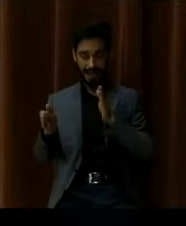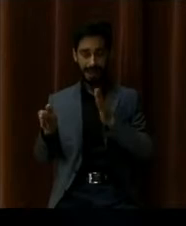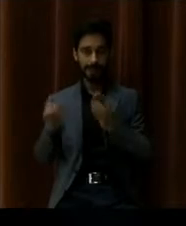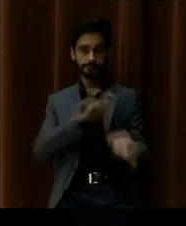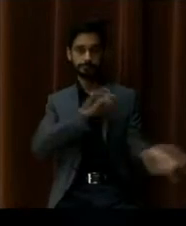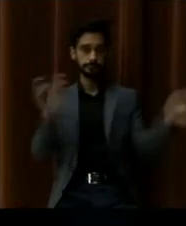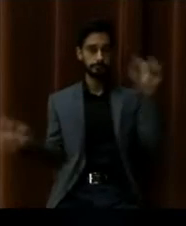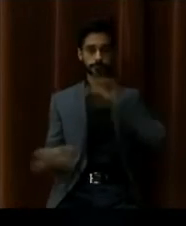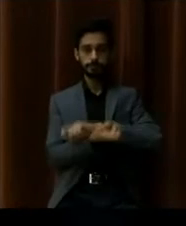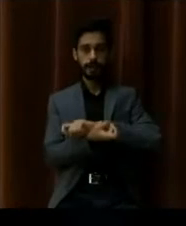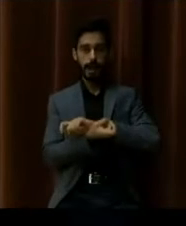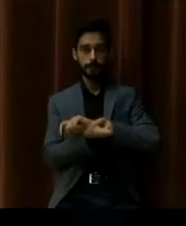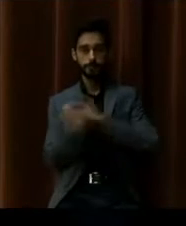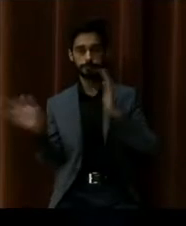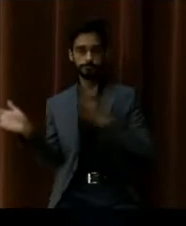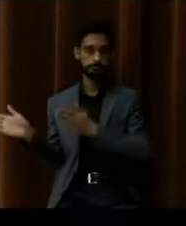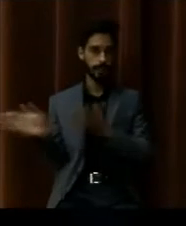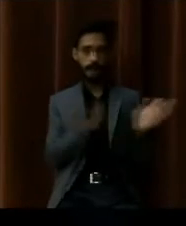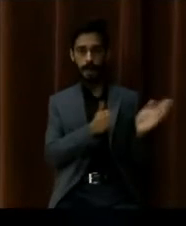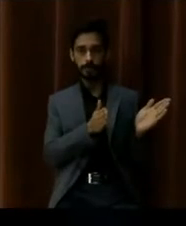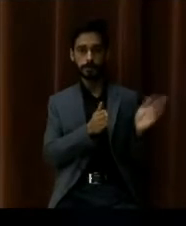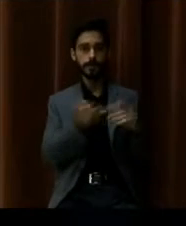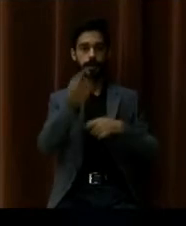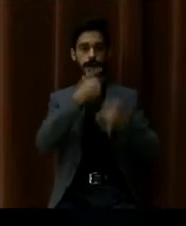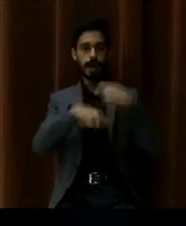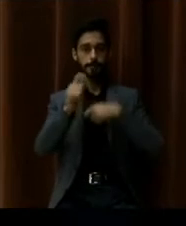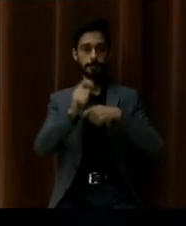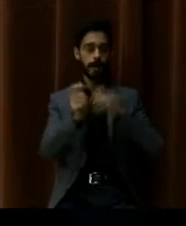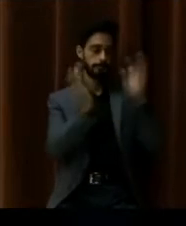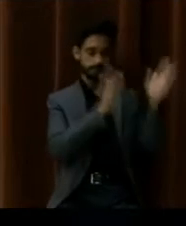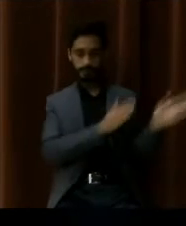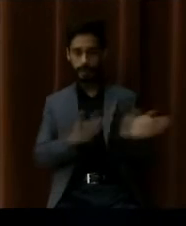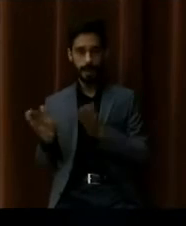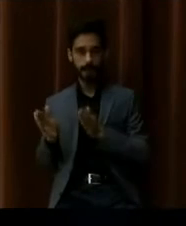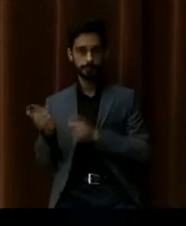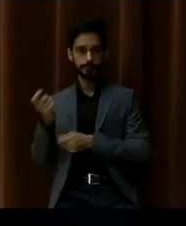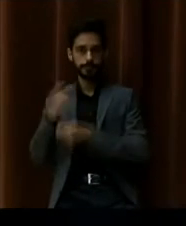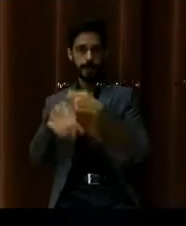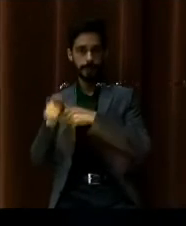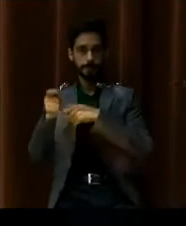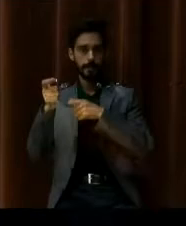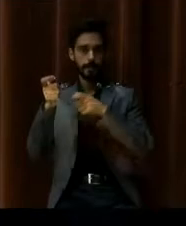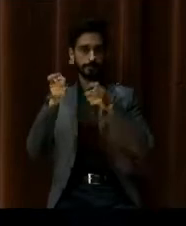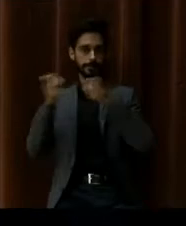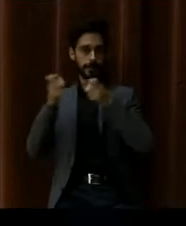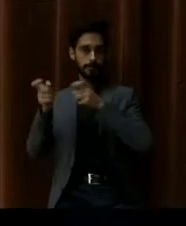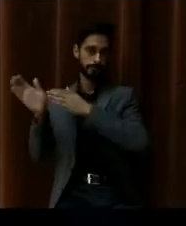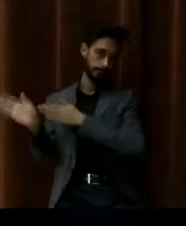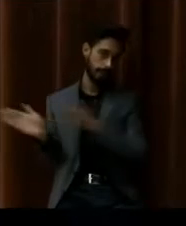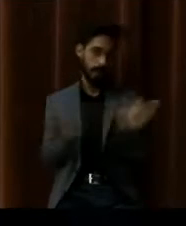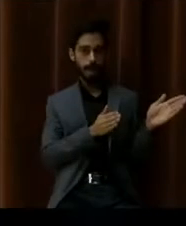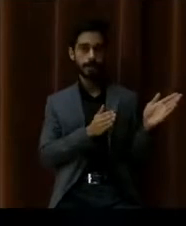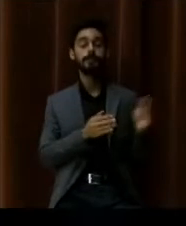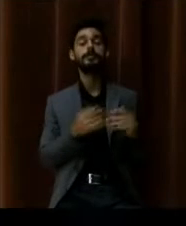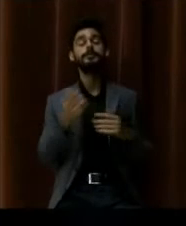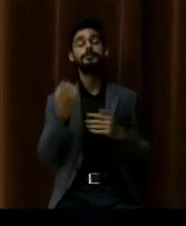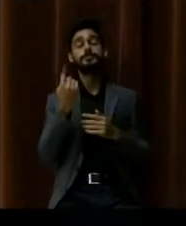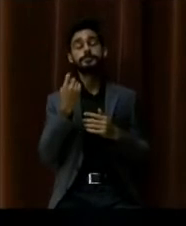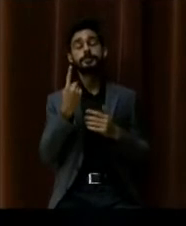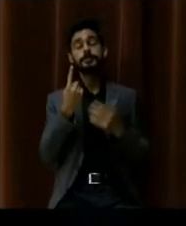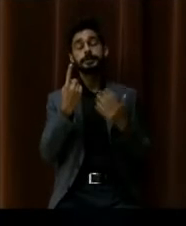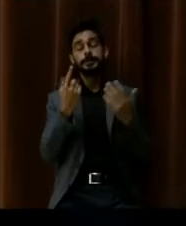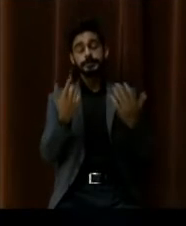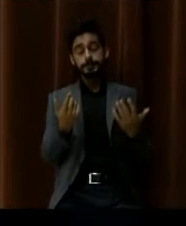por el medio y ahora mismo yo diría que aparte de los lineamientos generales que